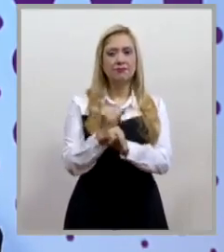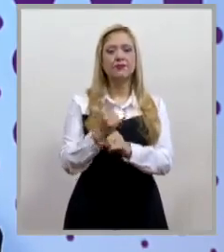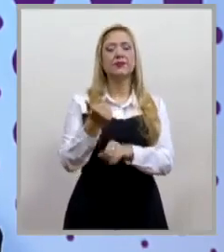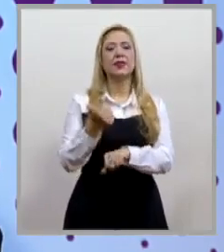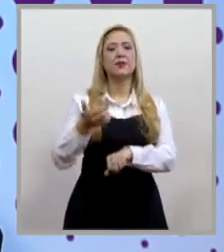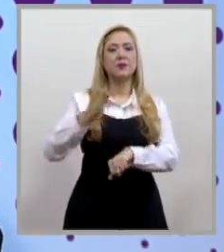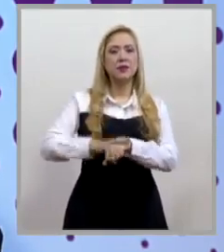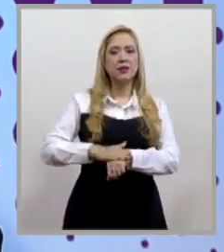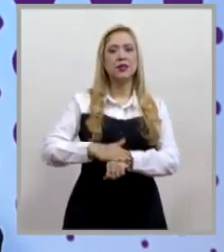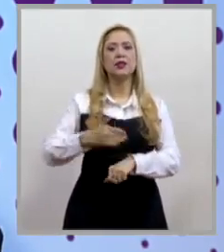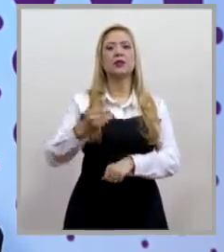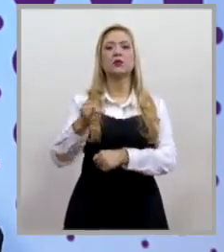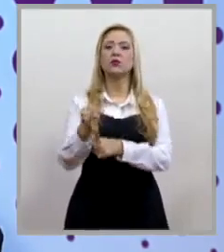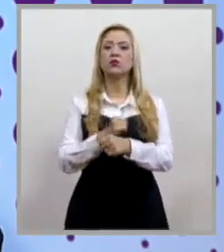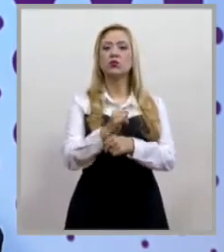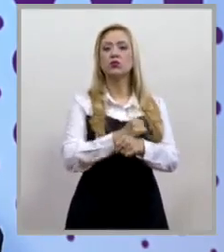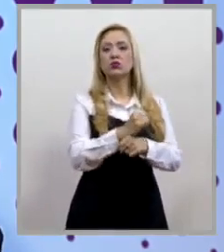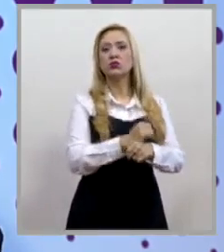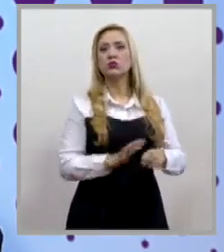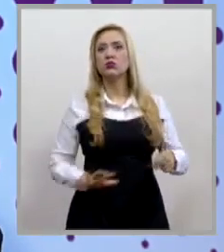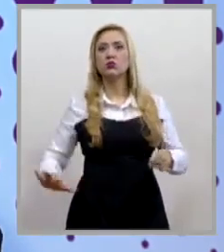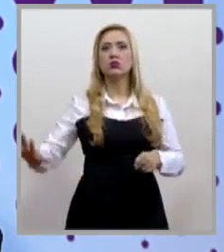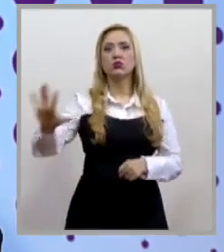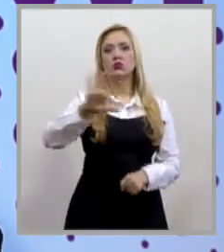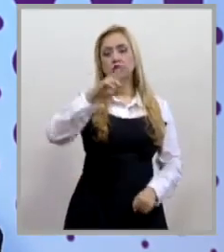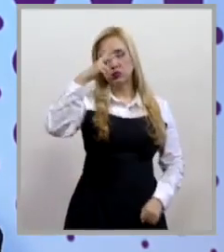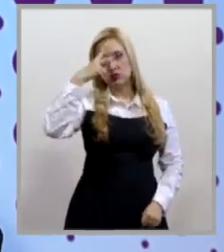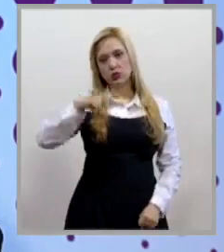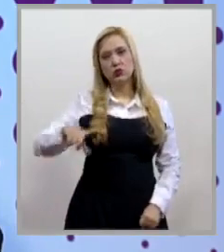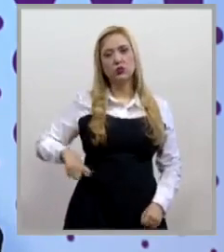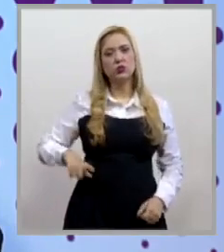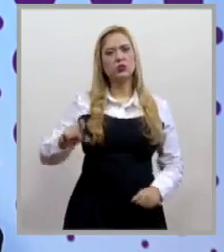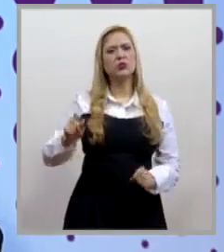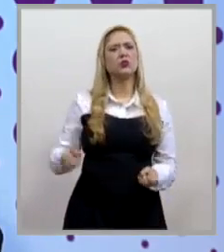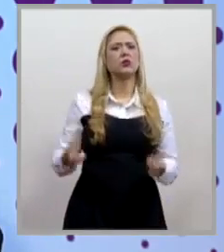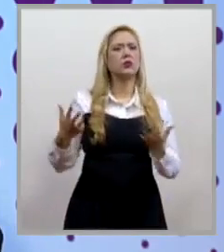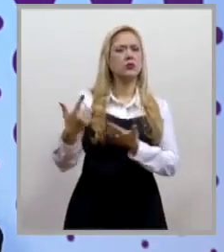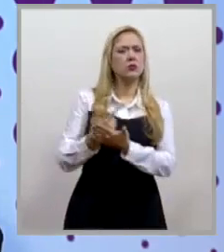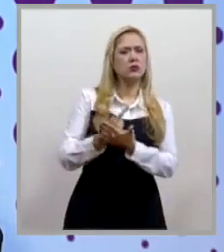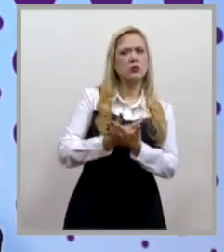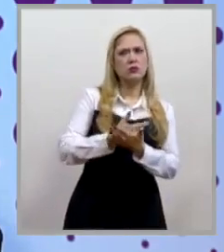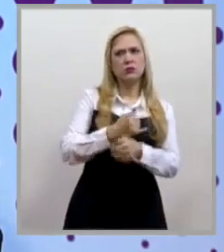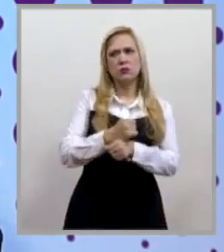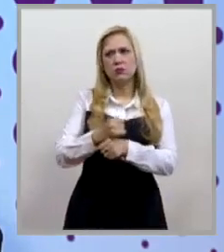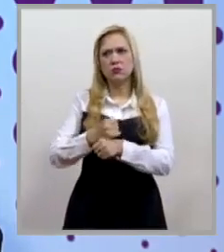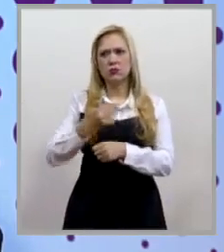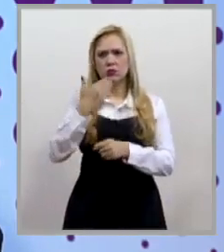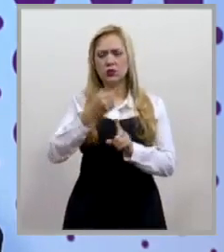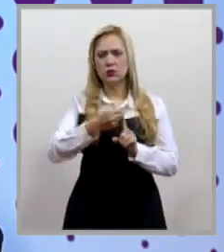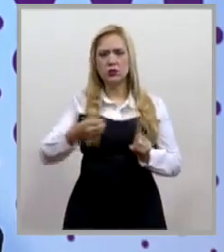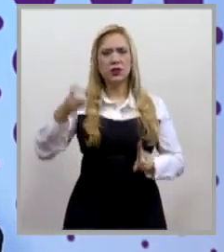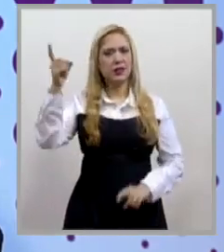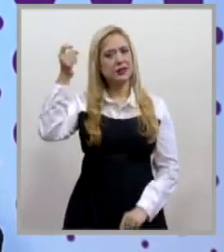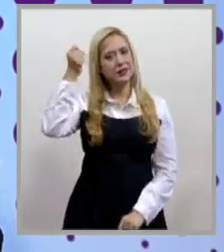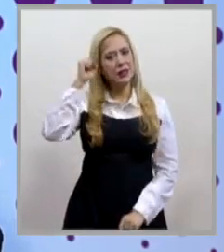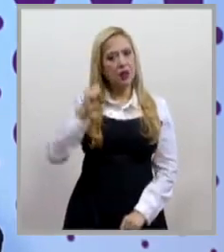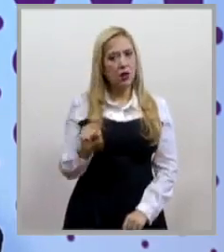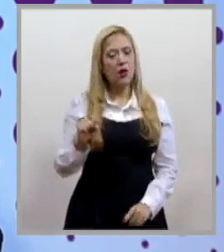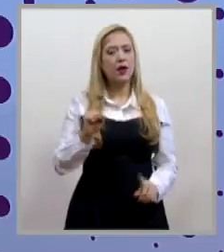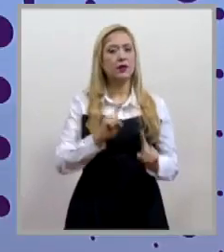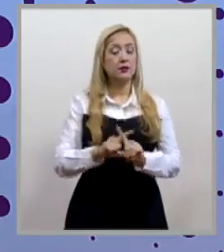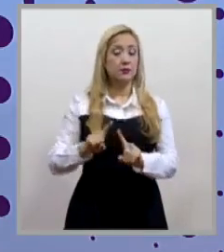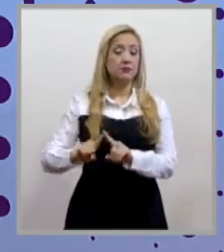Administrativo, la Contraloría General del Estado y como asesora para reformar en el sector de fomento a la inversión en el Estado de Sinaloa, entre otros